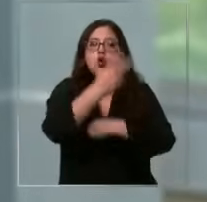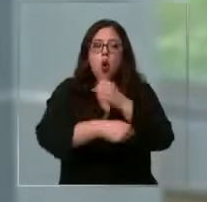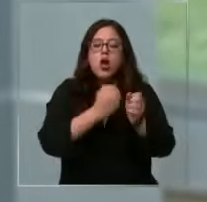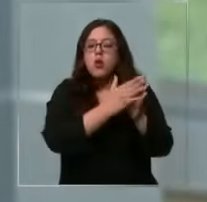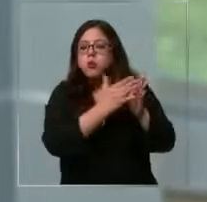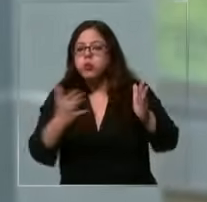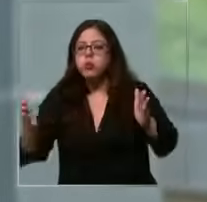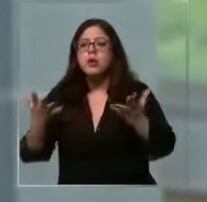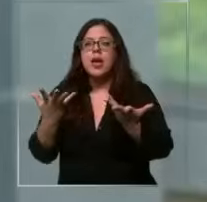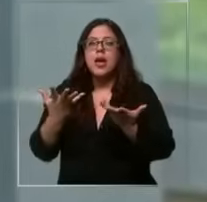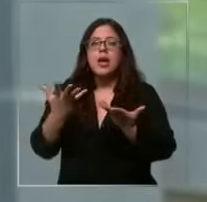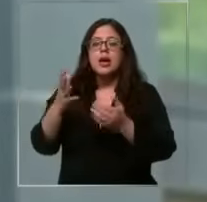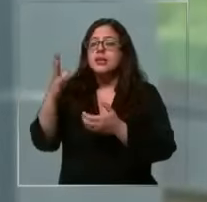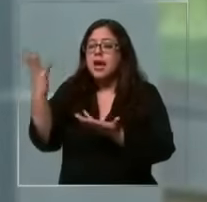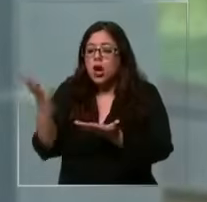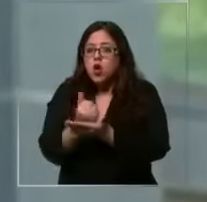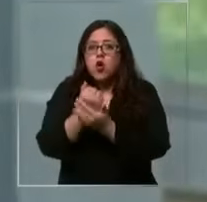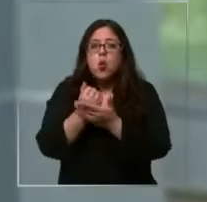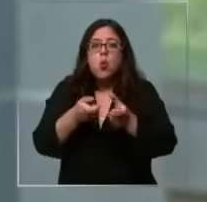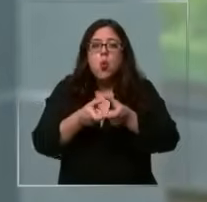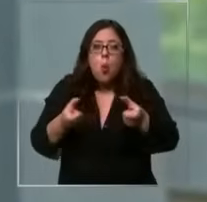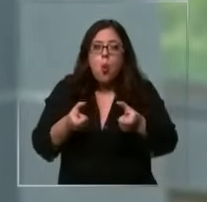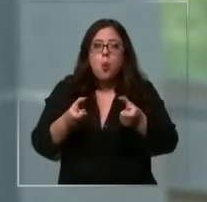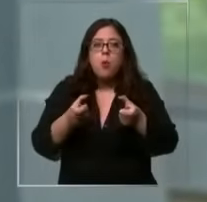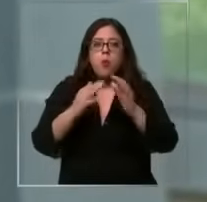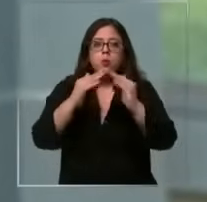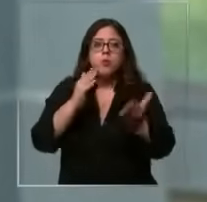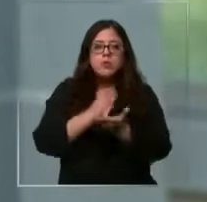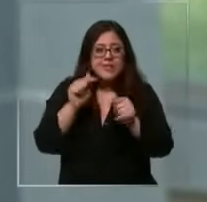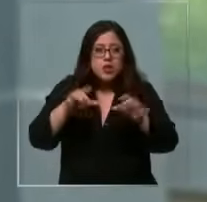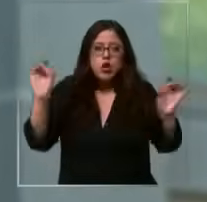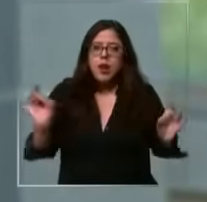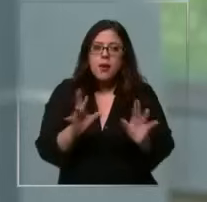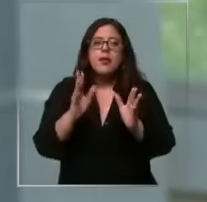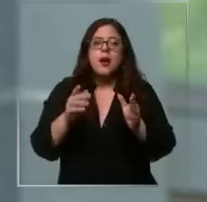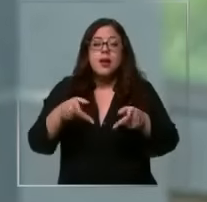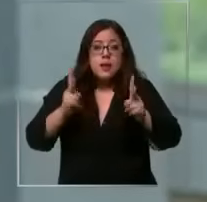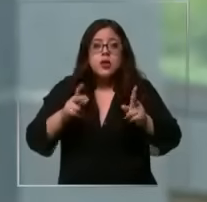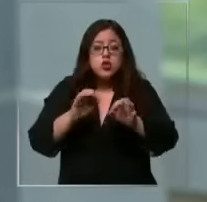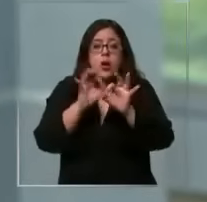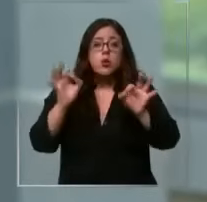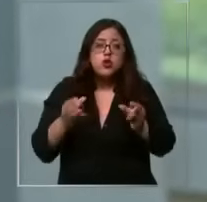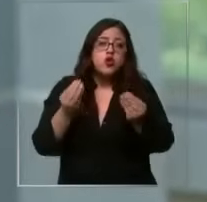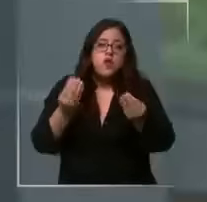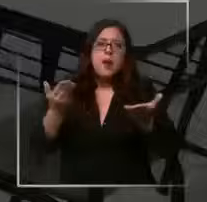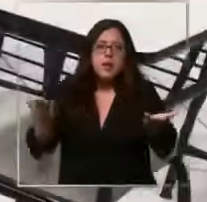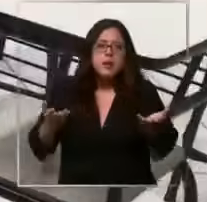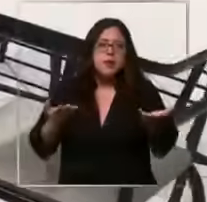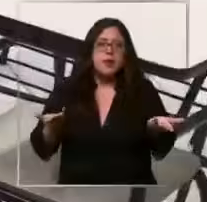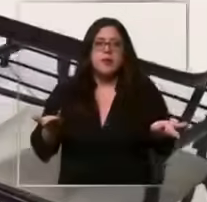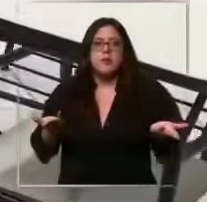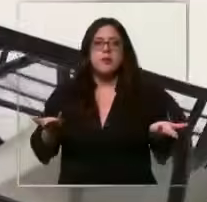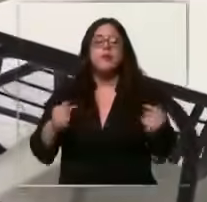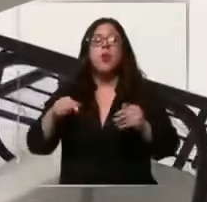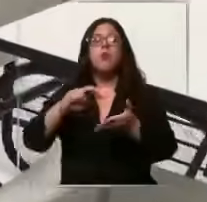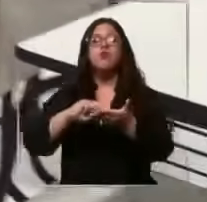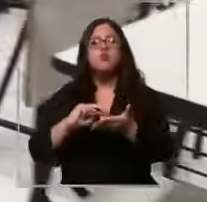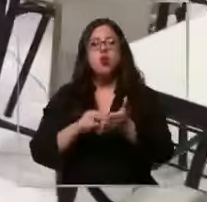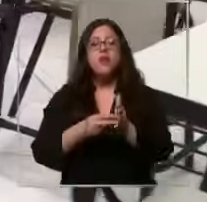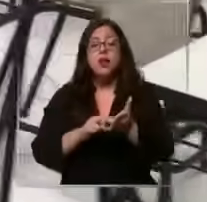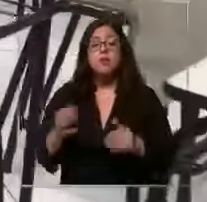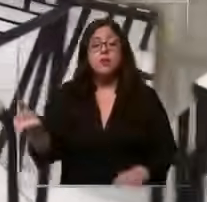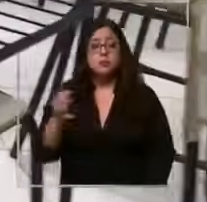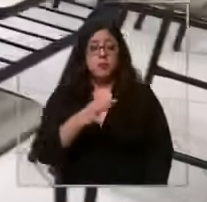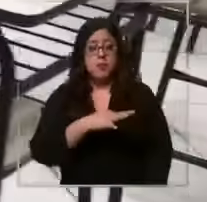un cupo para un colegio para sus niños. Y esto de verdad que es una gravedad extrema, porque tú sabes que el derecho a la educación es un derecho. Un problema que, según